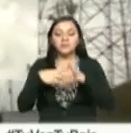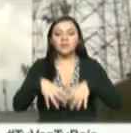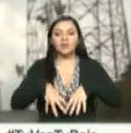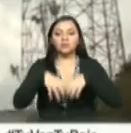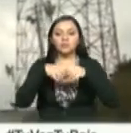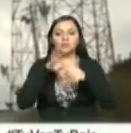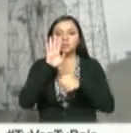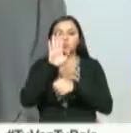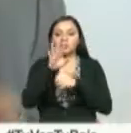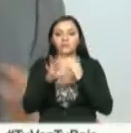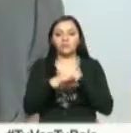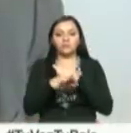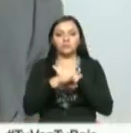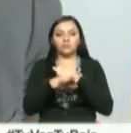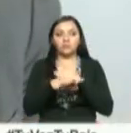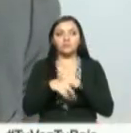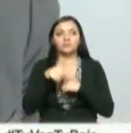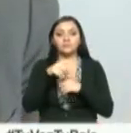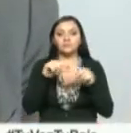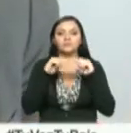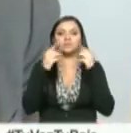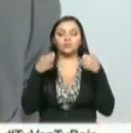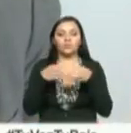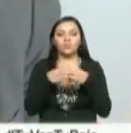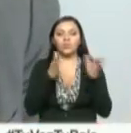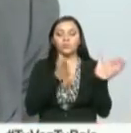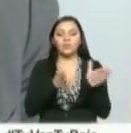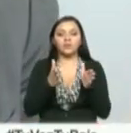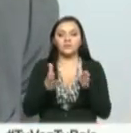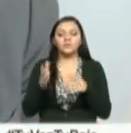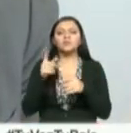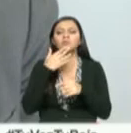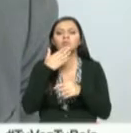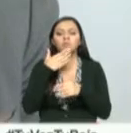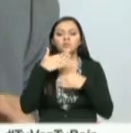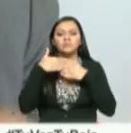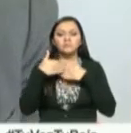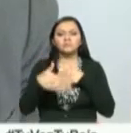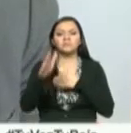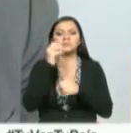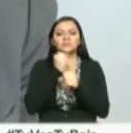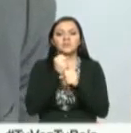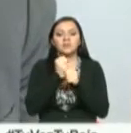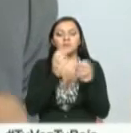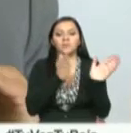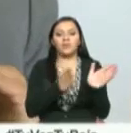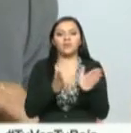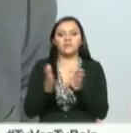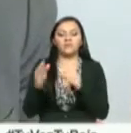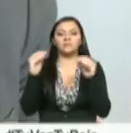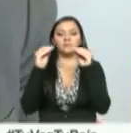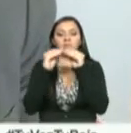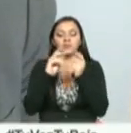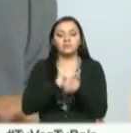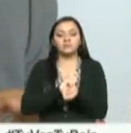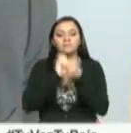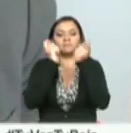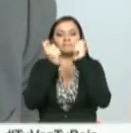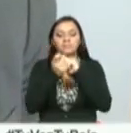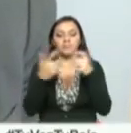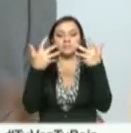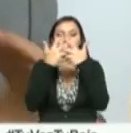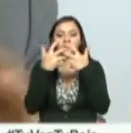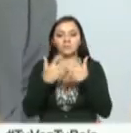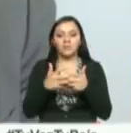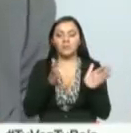sus competencias. El organismo nuevo de planificación solo se dedicará a la planificación y a la articulación con los